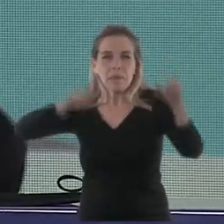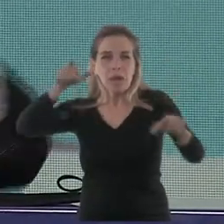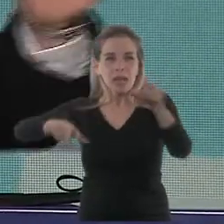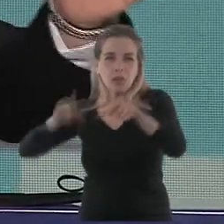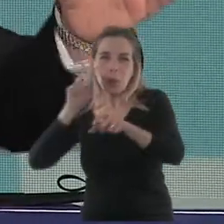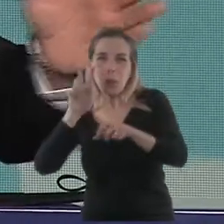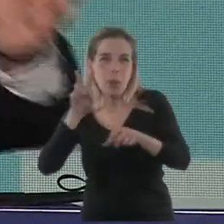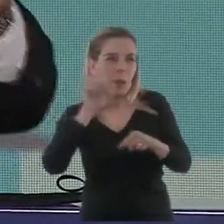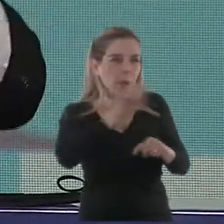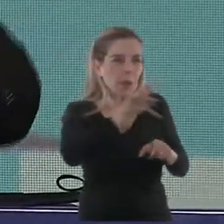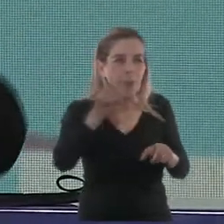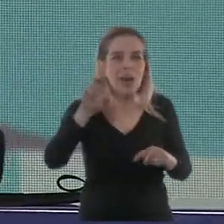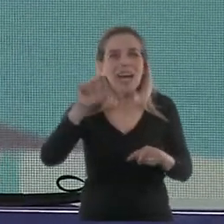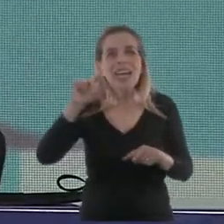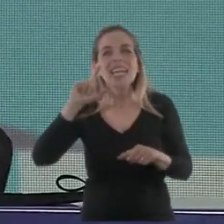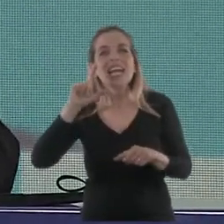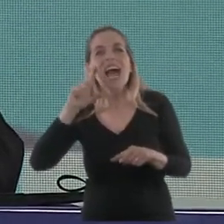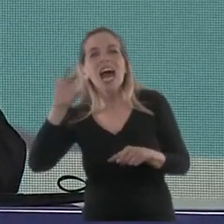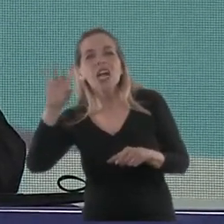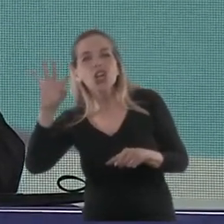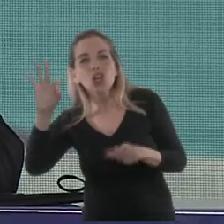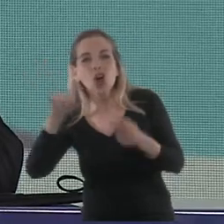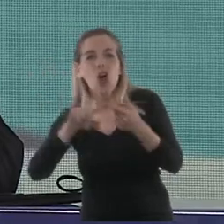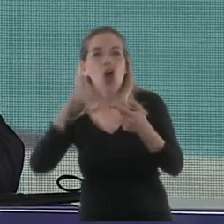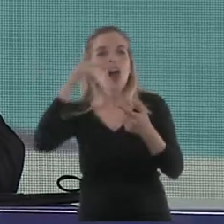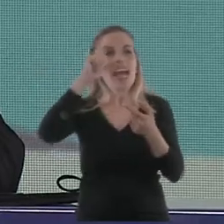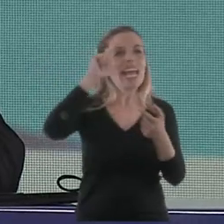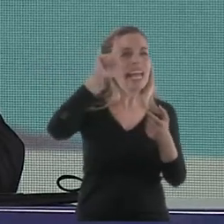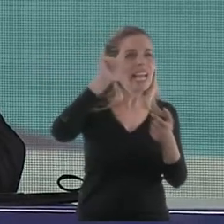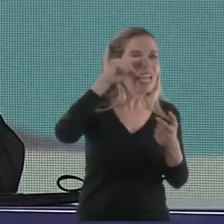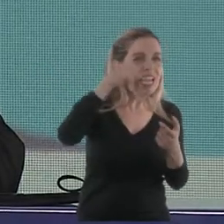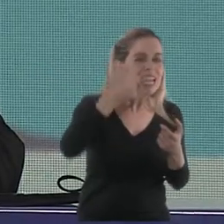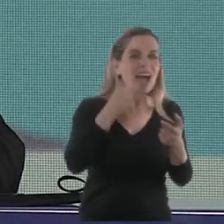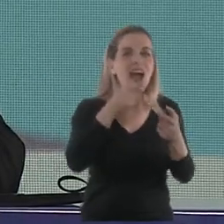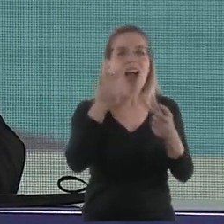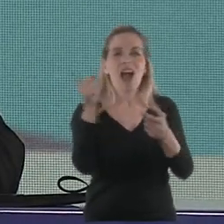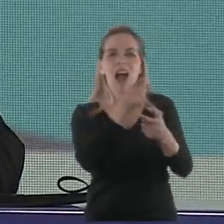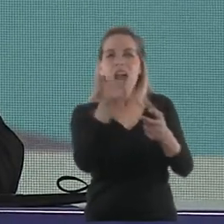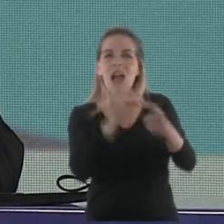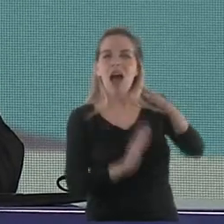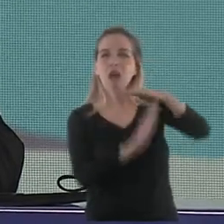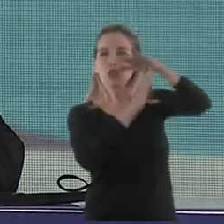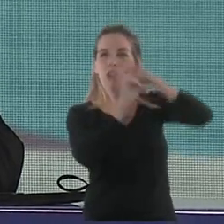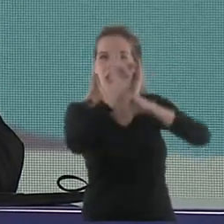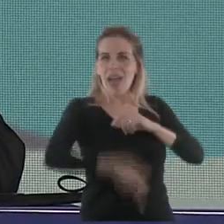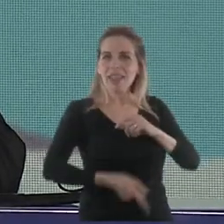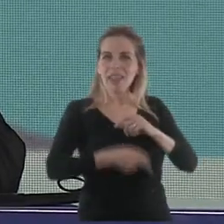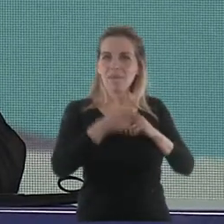Lo veo a Ricardo y lo veo a Elena, miembros del Tribunal Superior de nuestra patria.